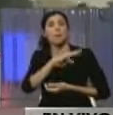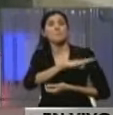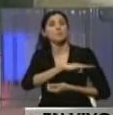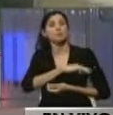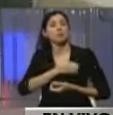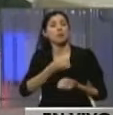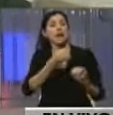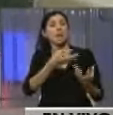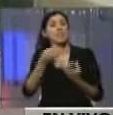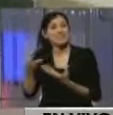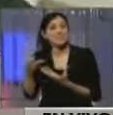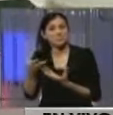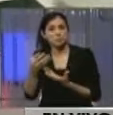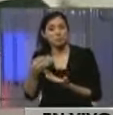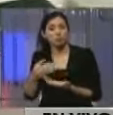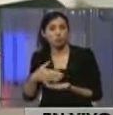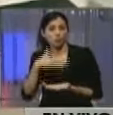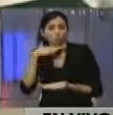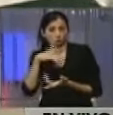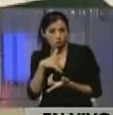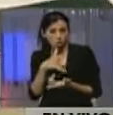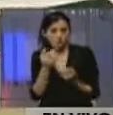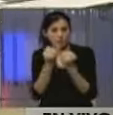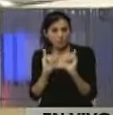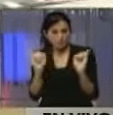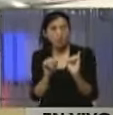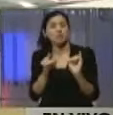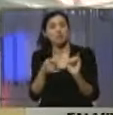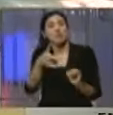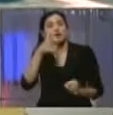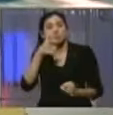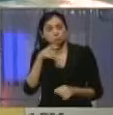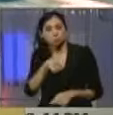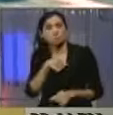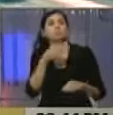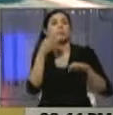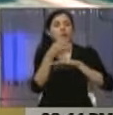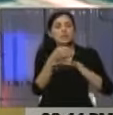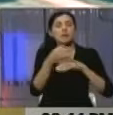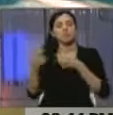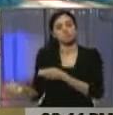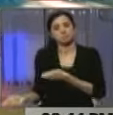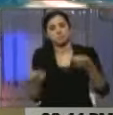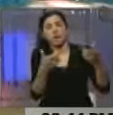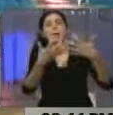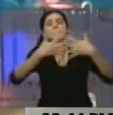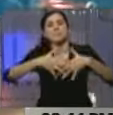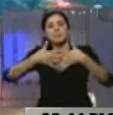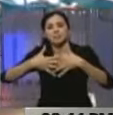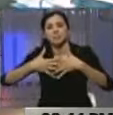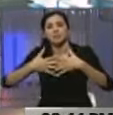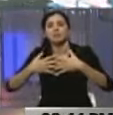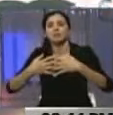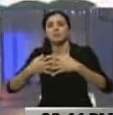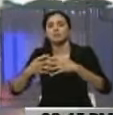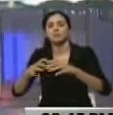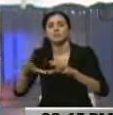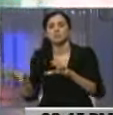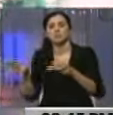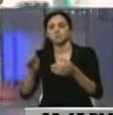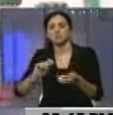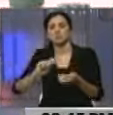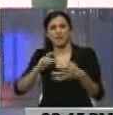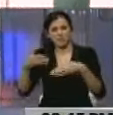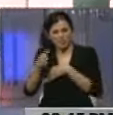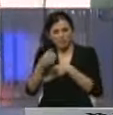Un control va a ir a las empresas para ser enlatado. Alguno hay que sacarlo fresco para las ferias del